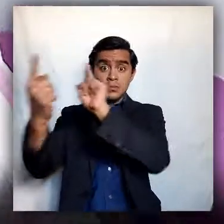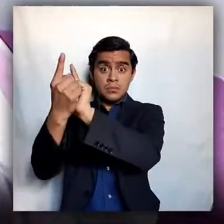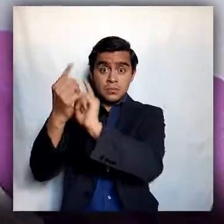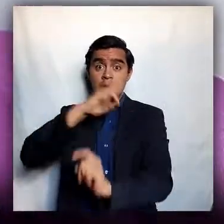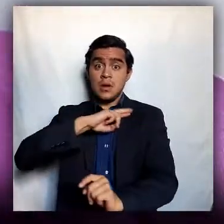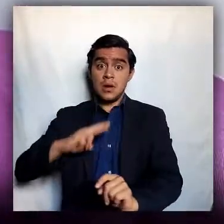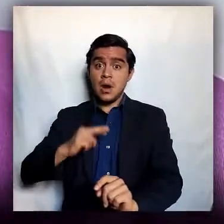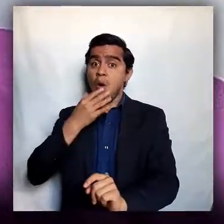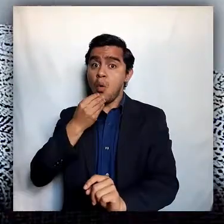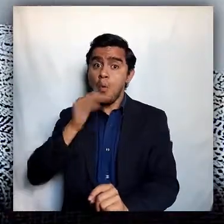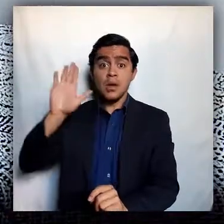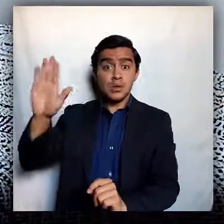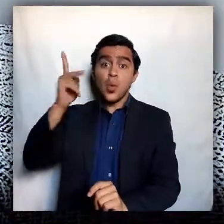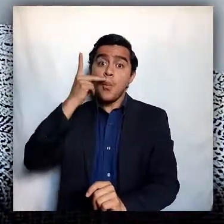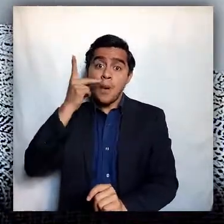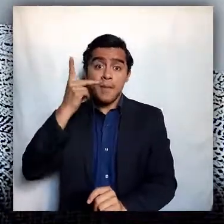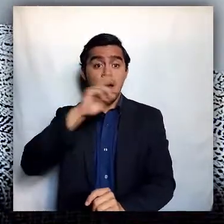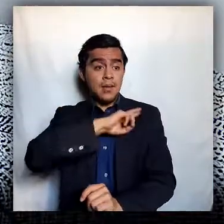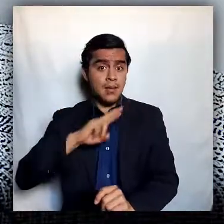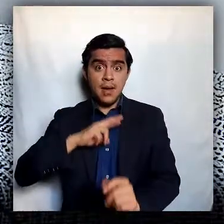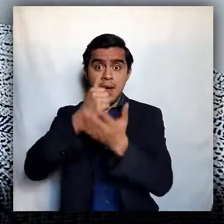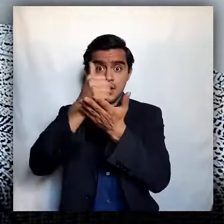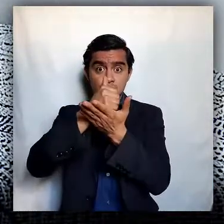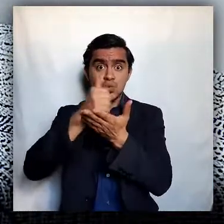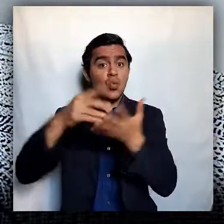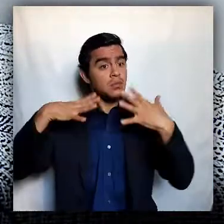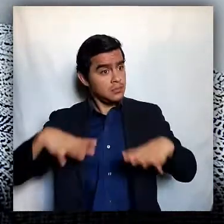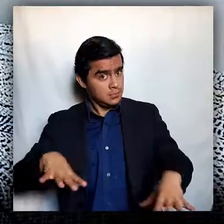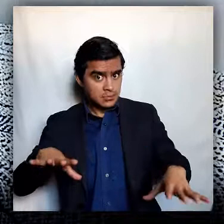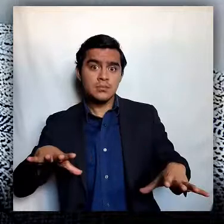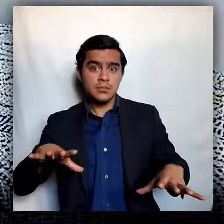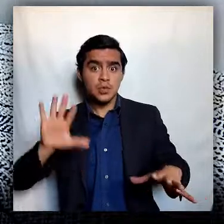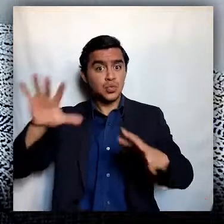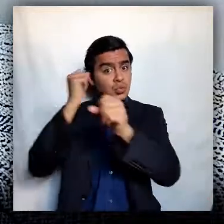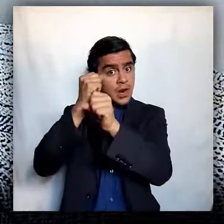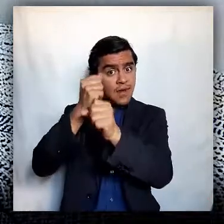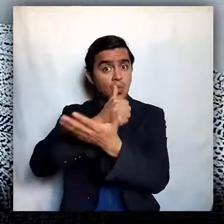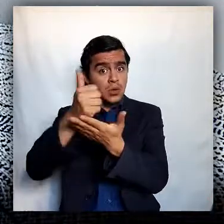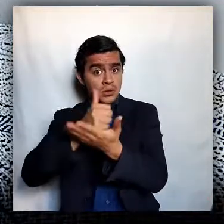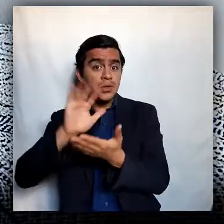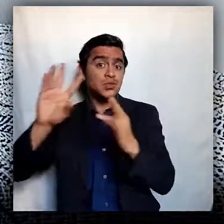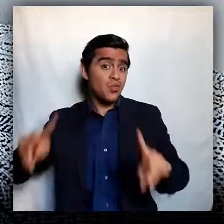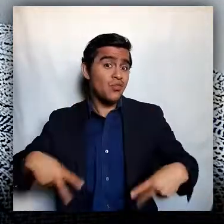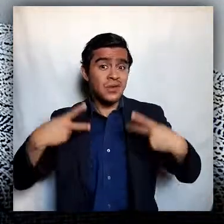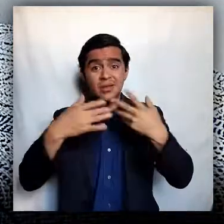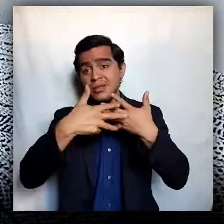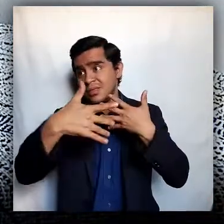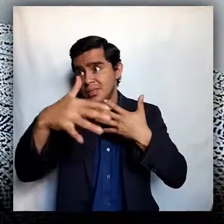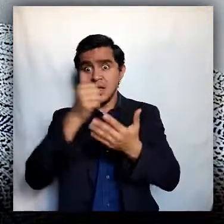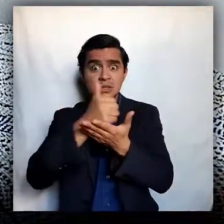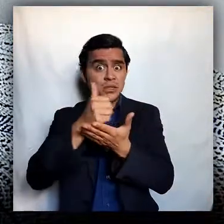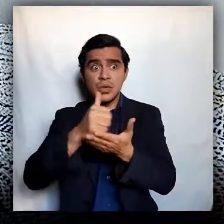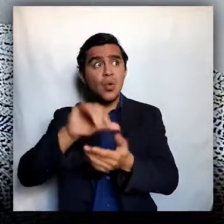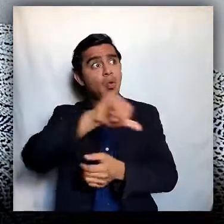rey. Y su padre era un rey azul, con su traje azul, su trabajo azul y su vida azul,